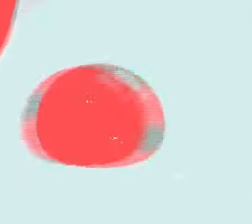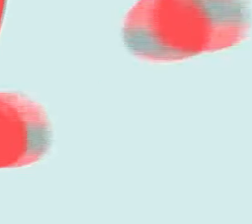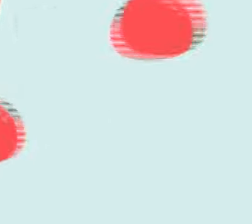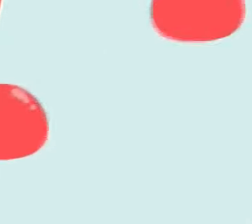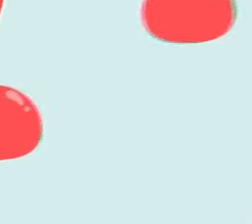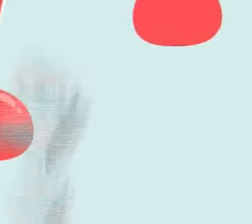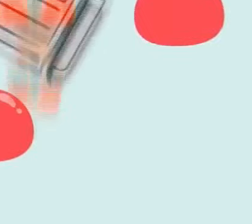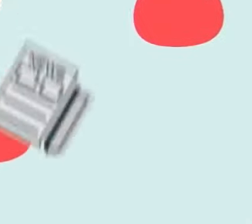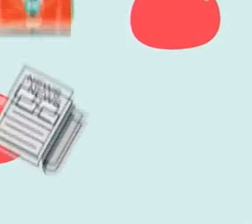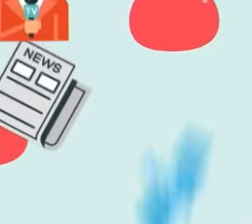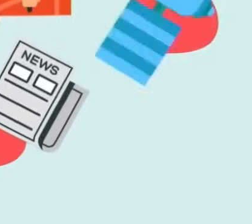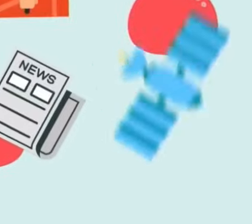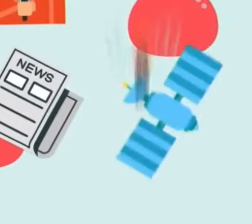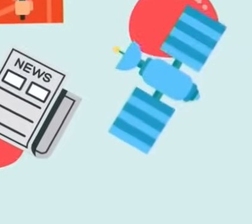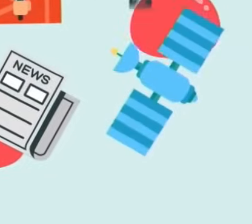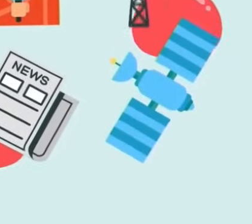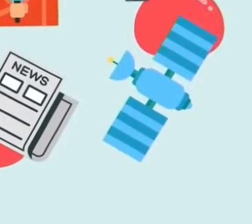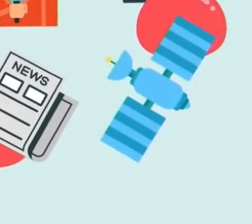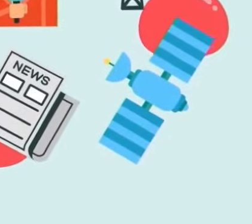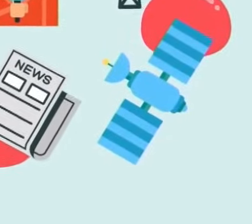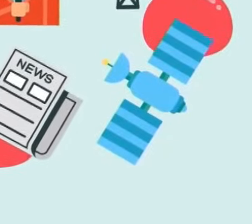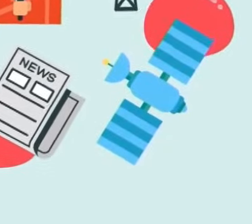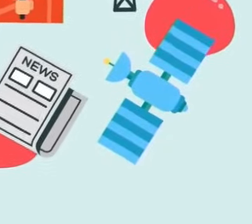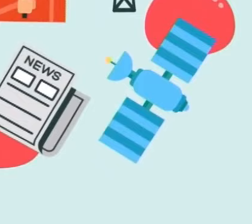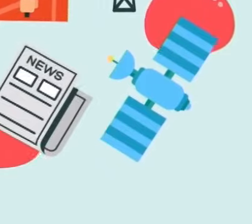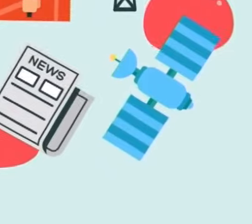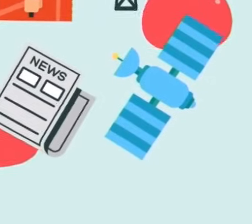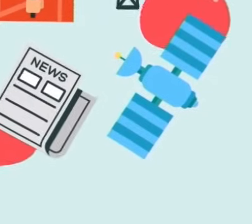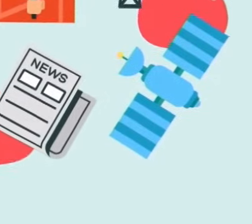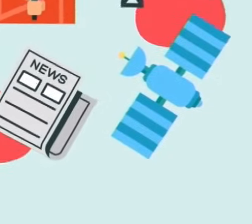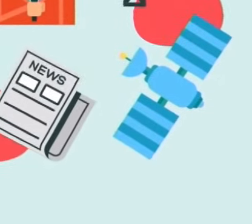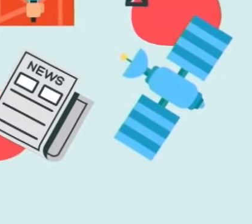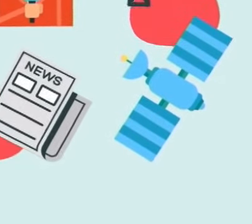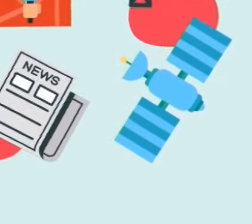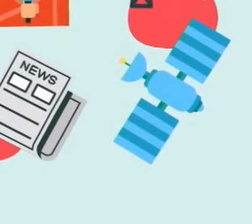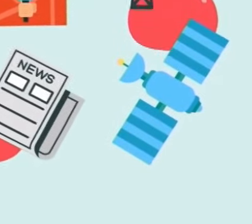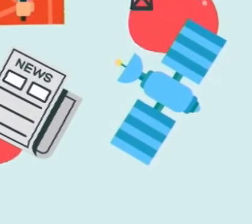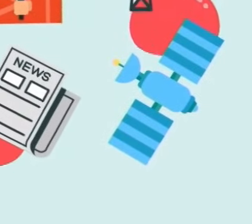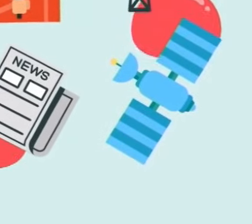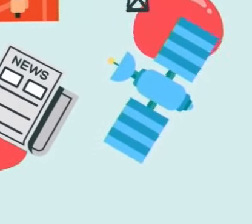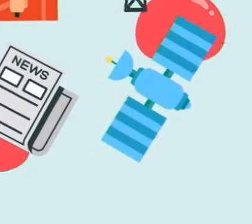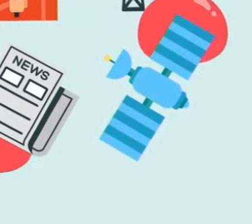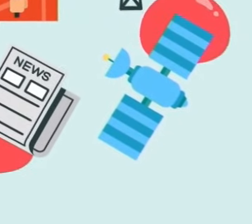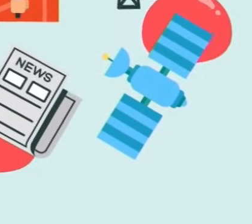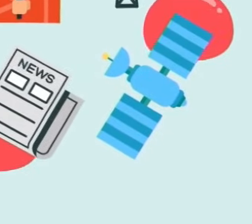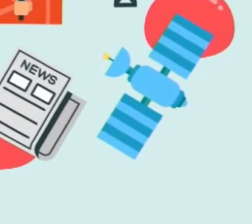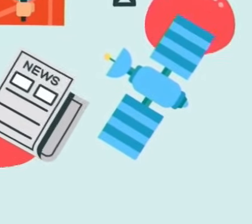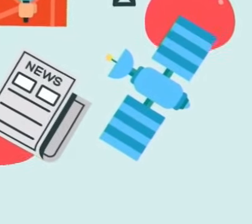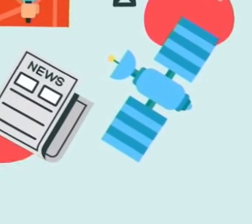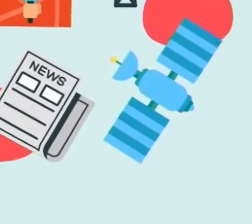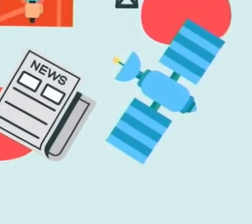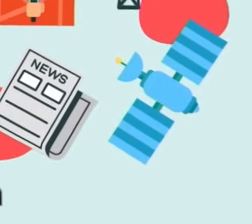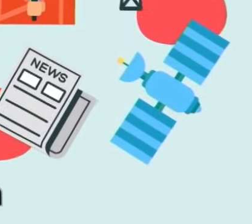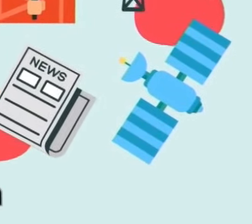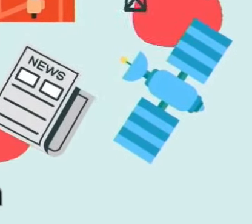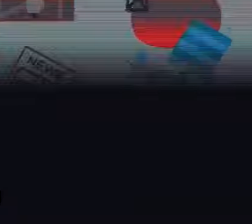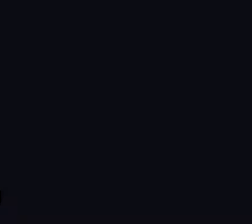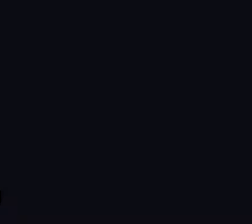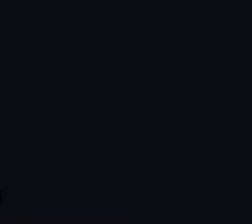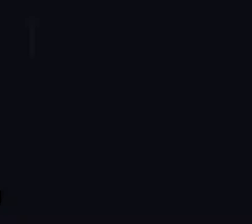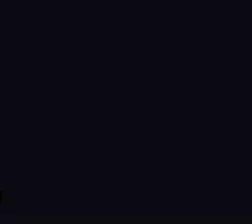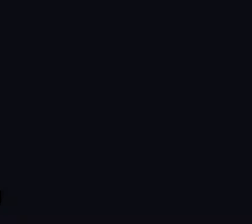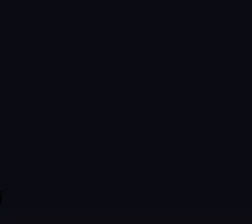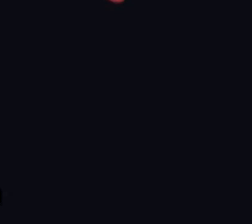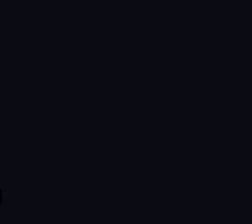no necesariamente verdadera, lo cual evita que nos cuestionemos ideas o perspectivas propias o diferentes a las nuestras. Esto